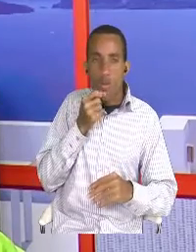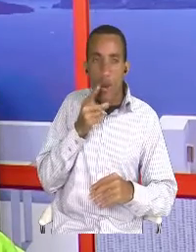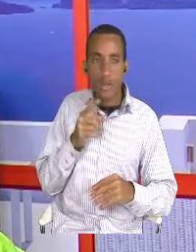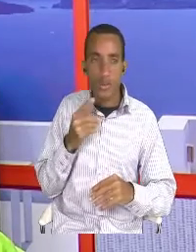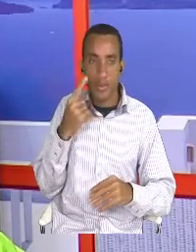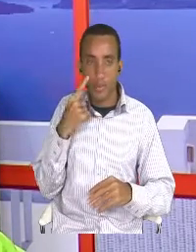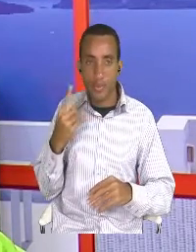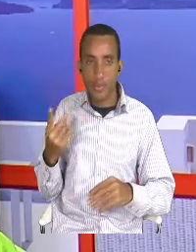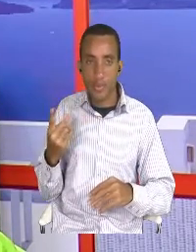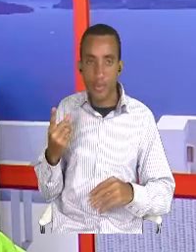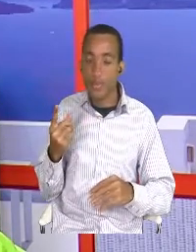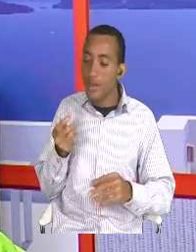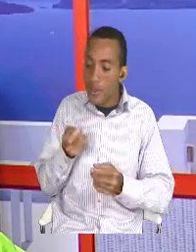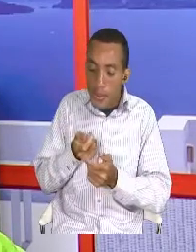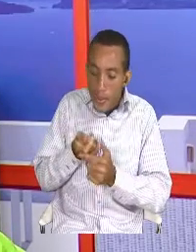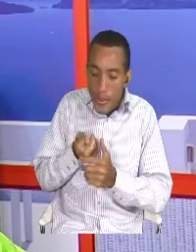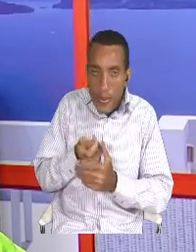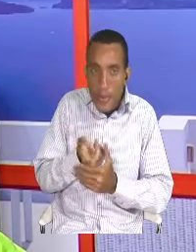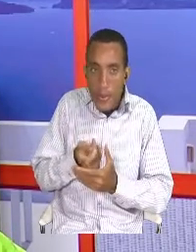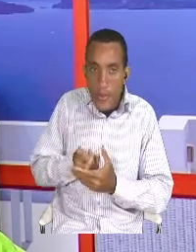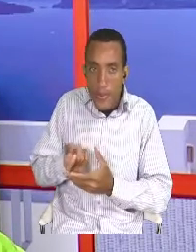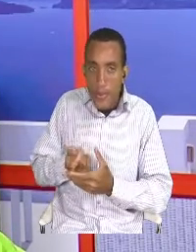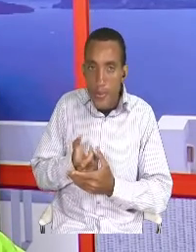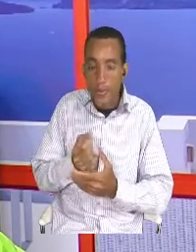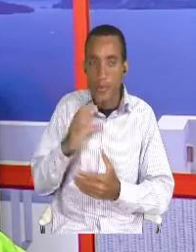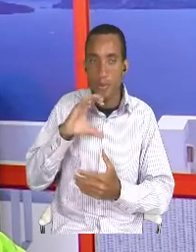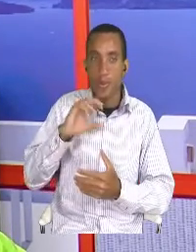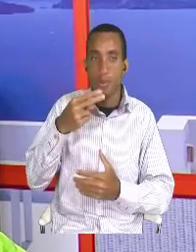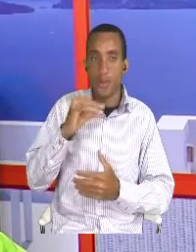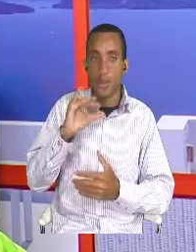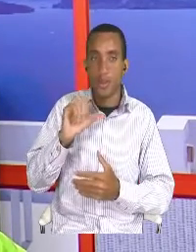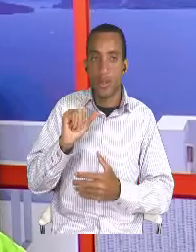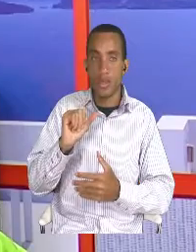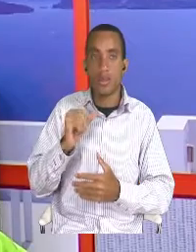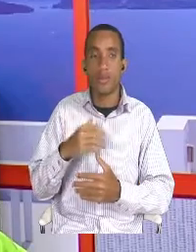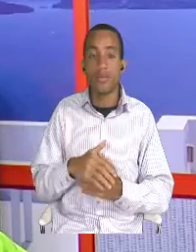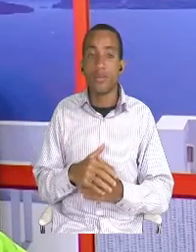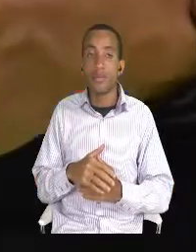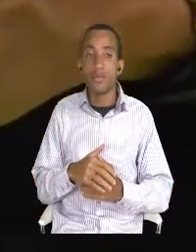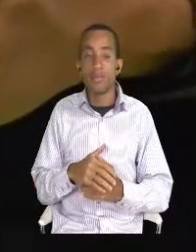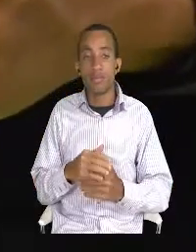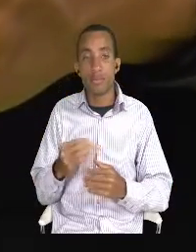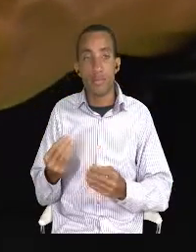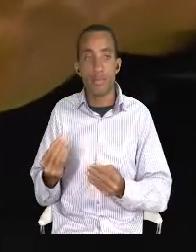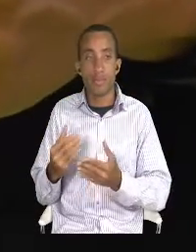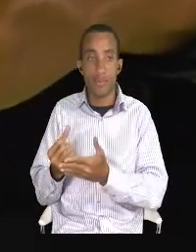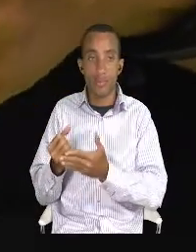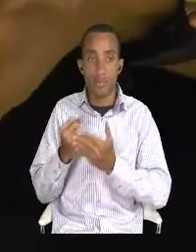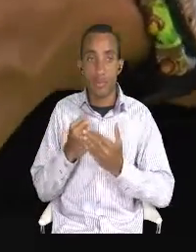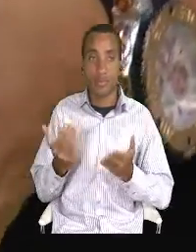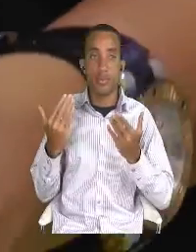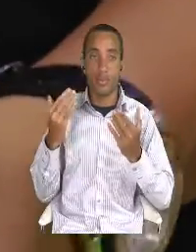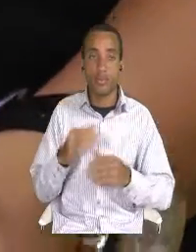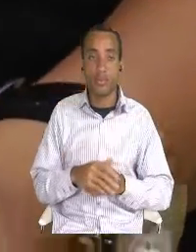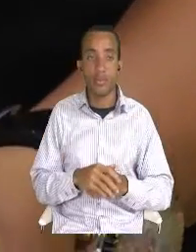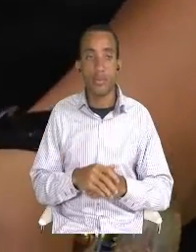son semillas de chía. Las semillas de chía nos aportan antioxidantes, nos aportan una sensación de